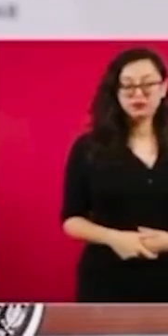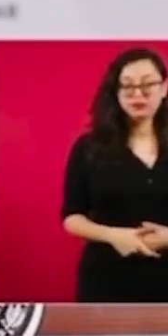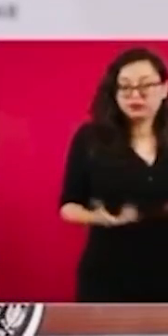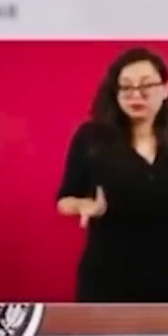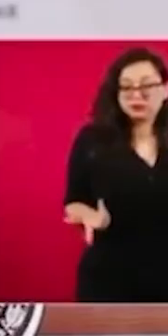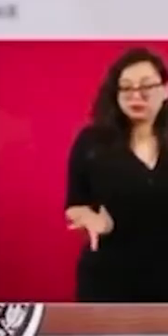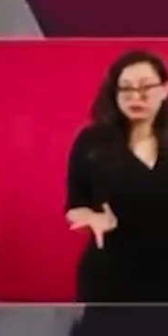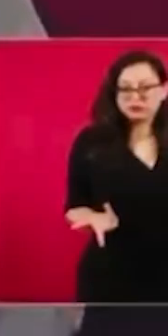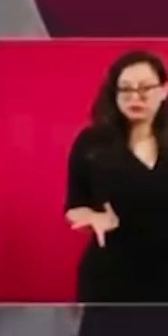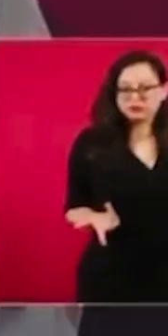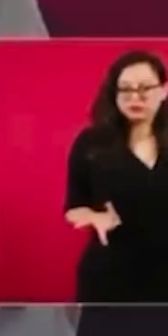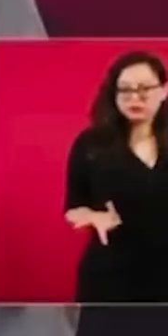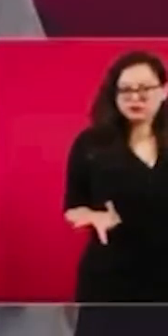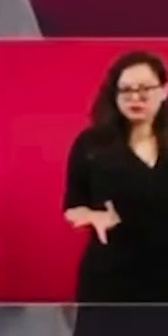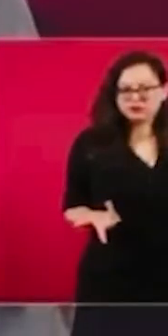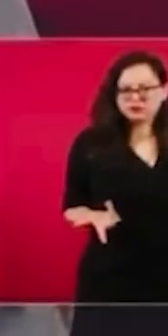¿Cuál es el fundamento